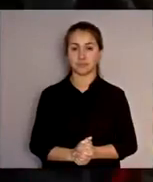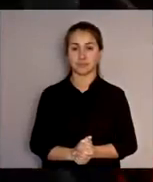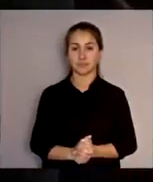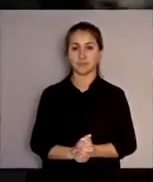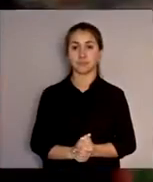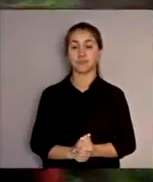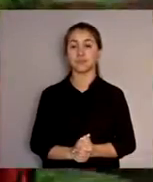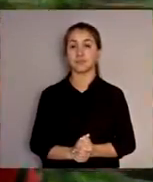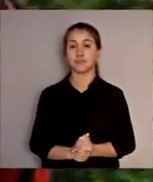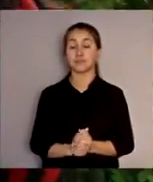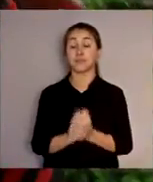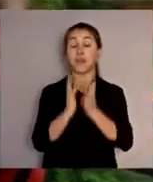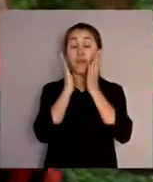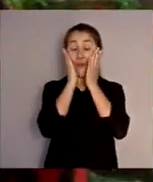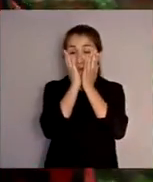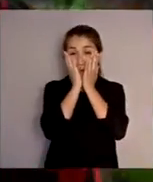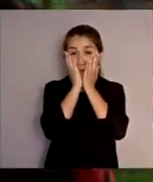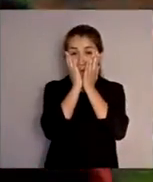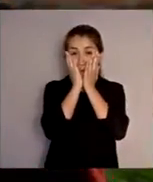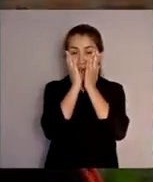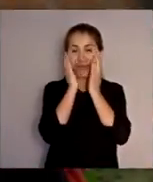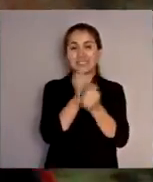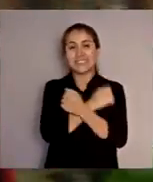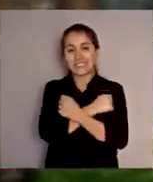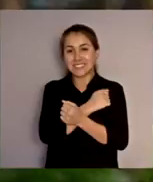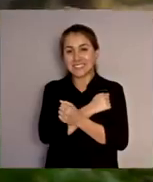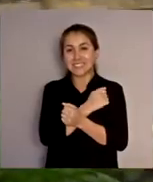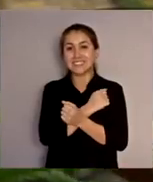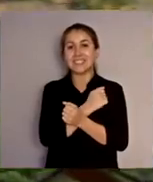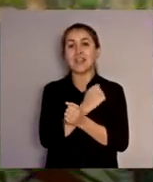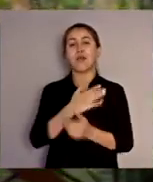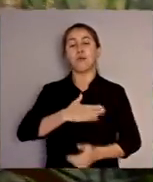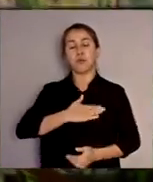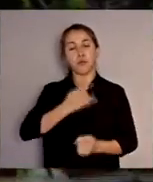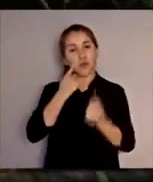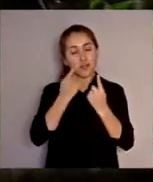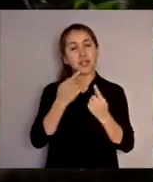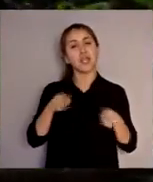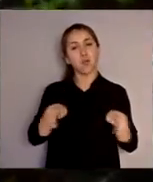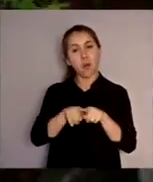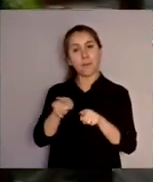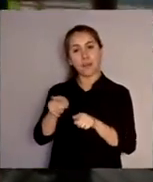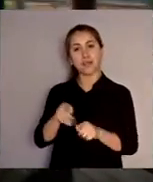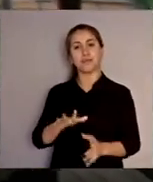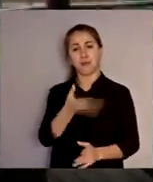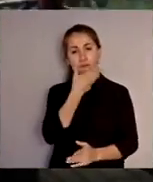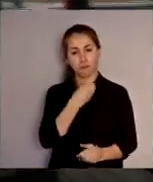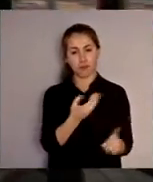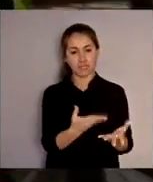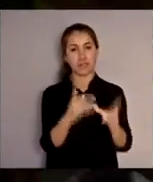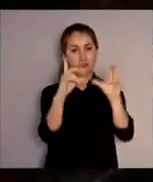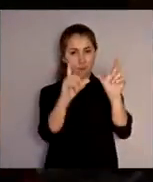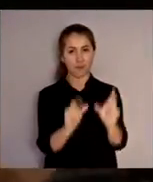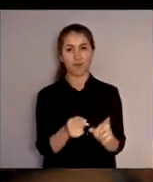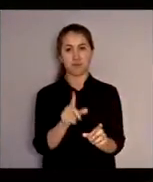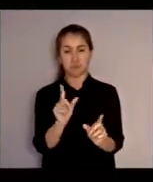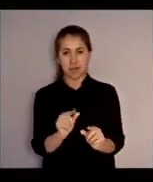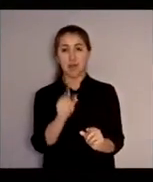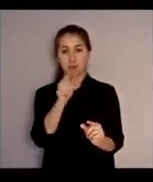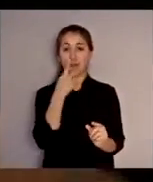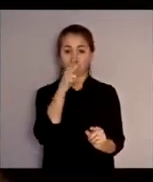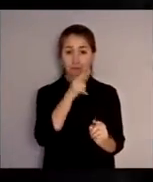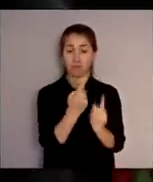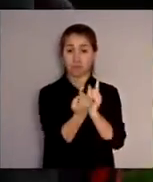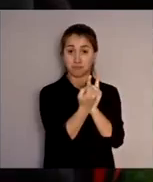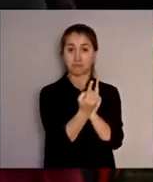¡Don Víctor, Magdalena! ¡Qué gusto de conocerla! Igualmente, ¿no sabes? Más buena moza que por foto es. ¡Ah, no,